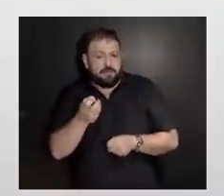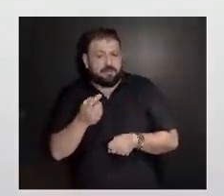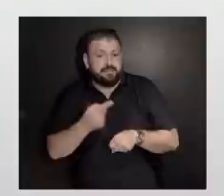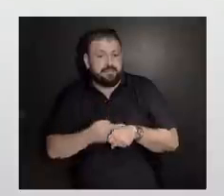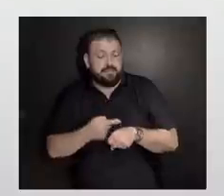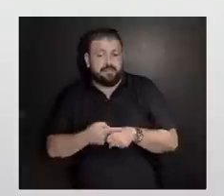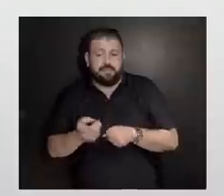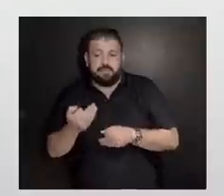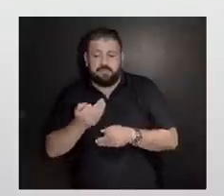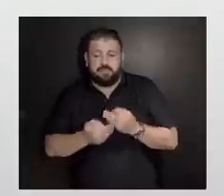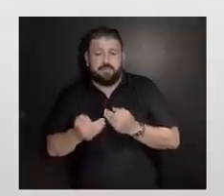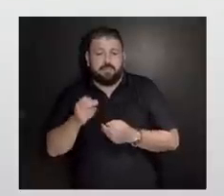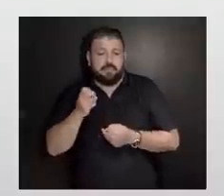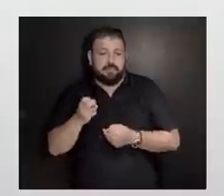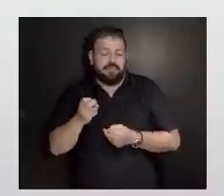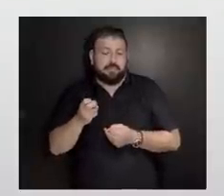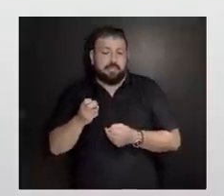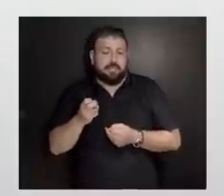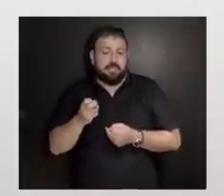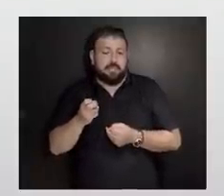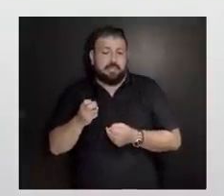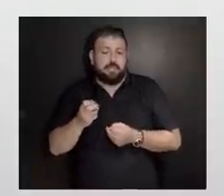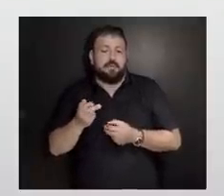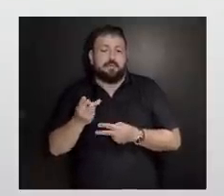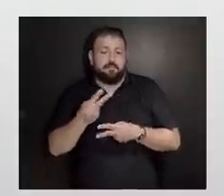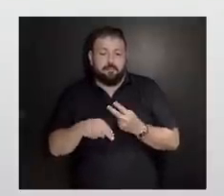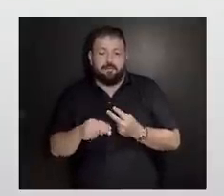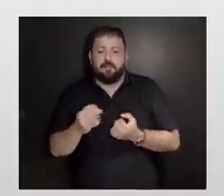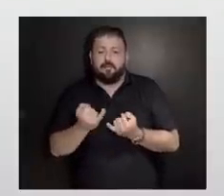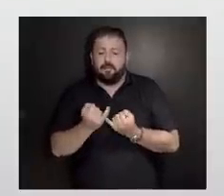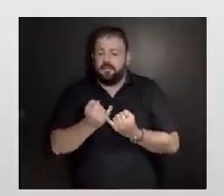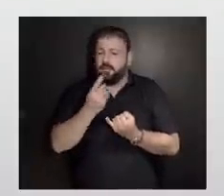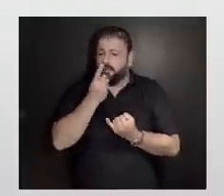la hormona antidiurética y aunque se le denomina